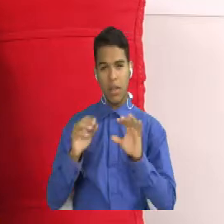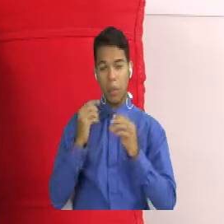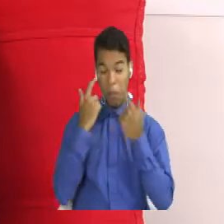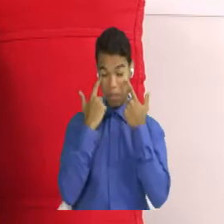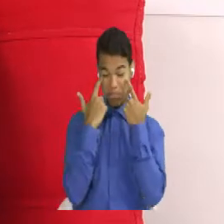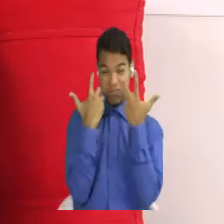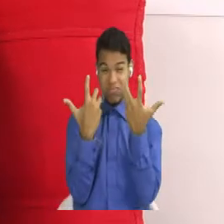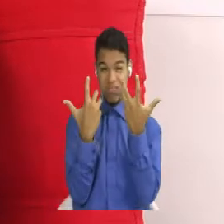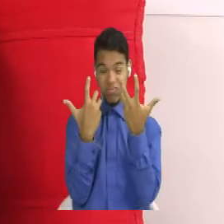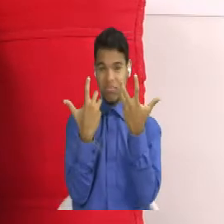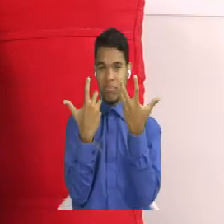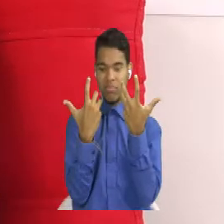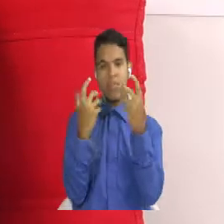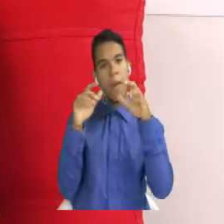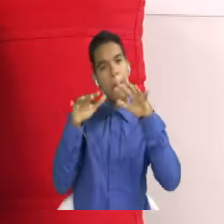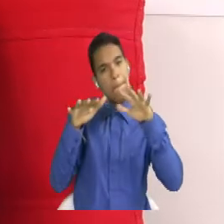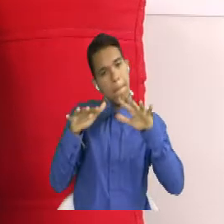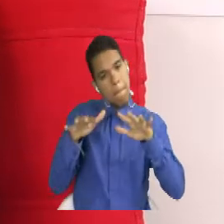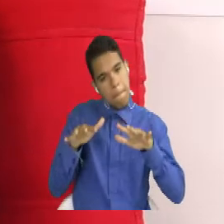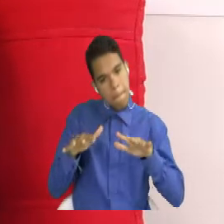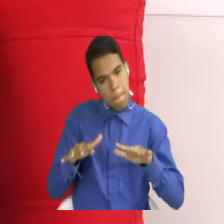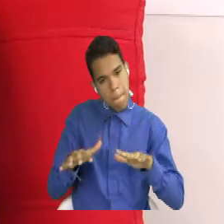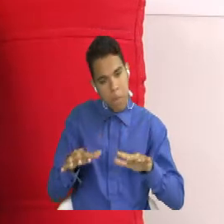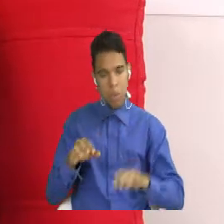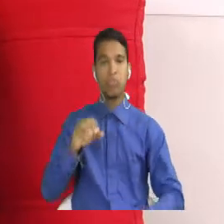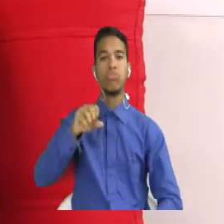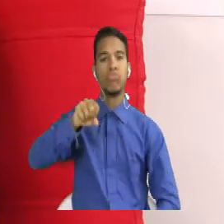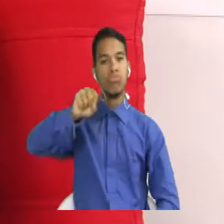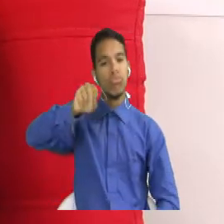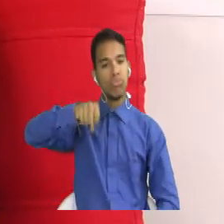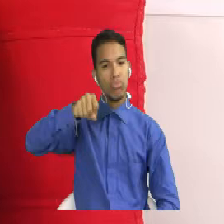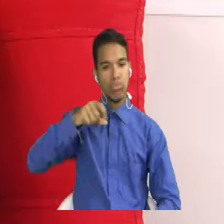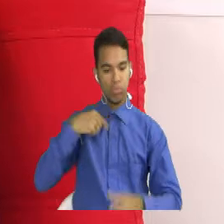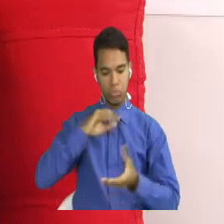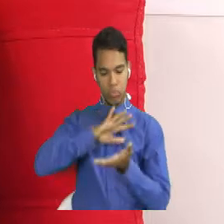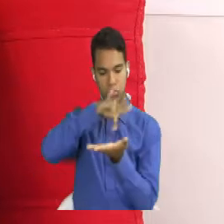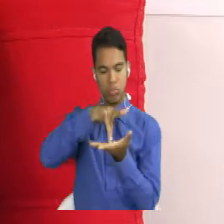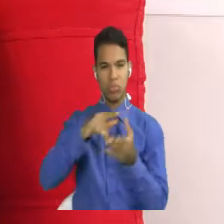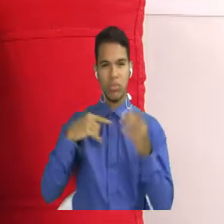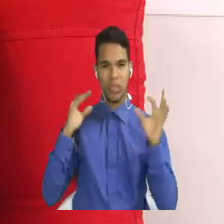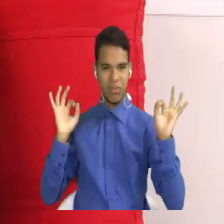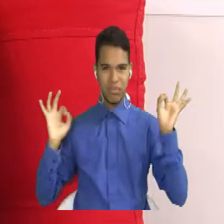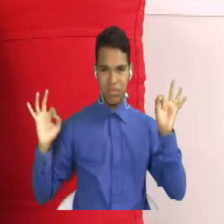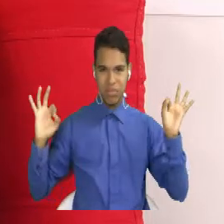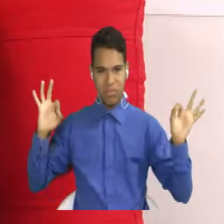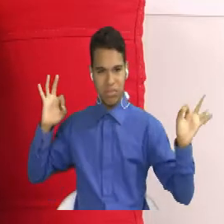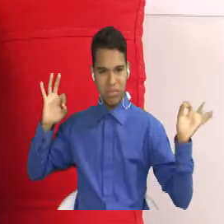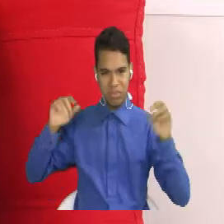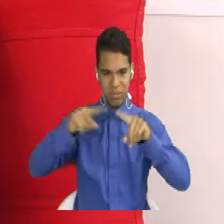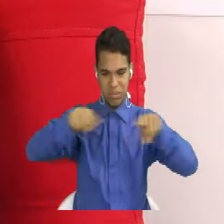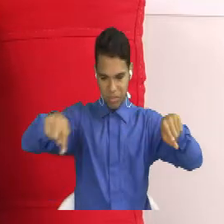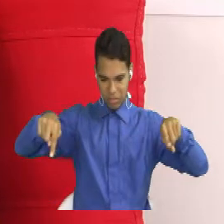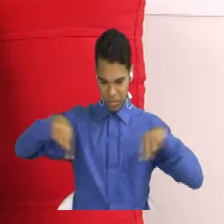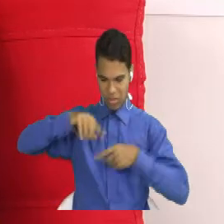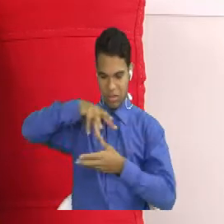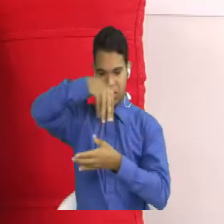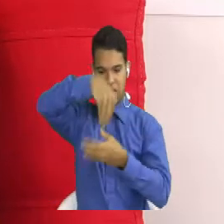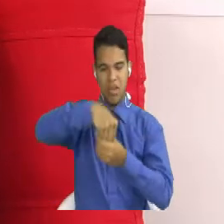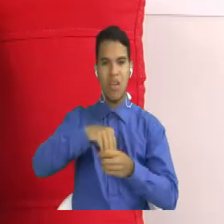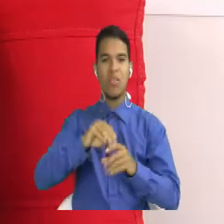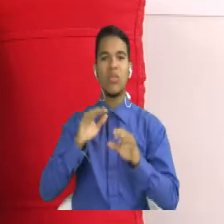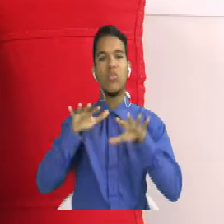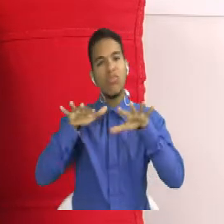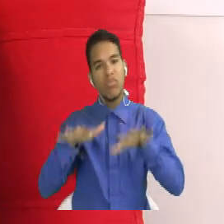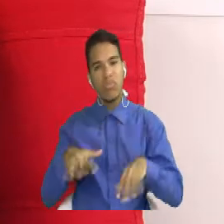se pueden minimizar. En mi estética, yo los invito a que conozcan un sistema que es un nuevo método de minimizar este tipo de líneas